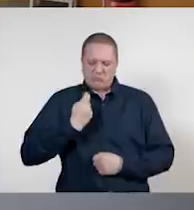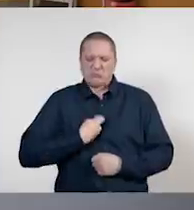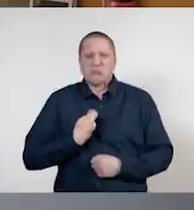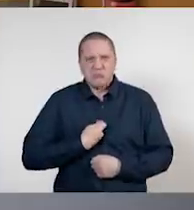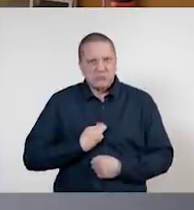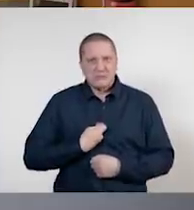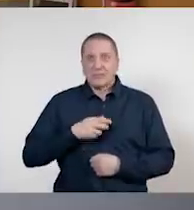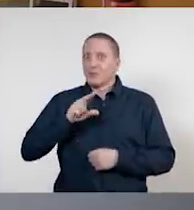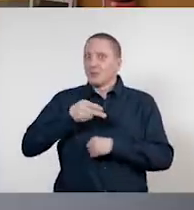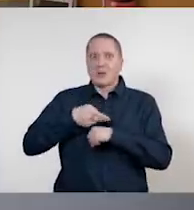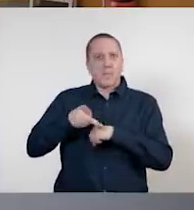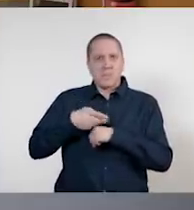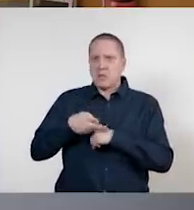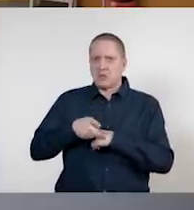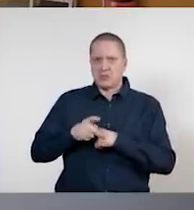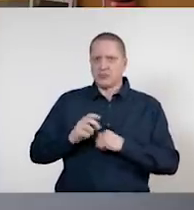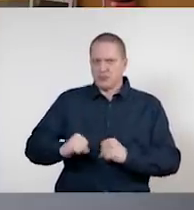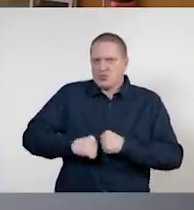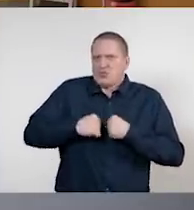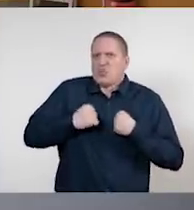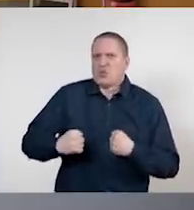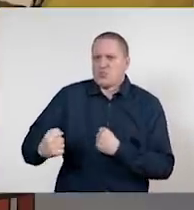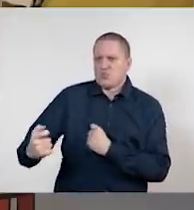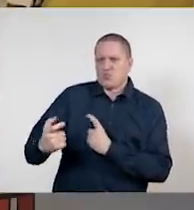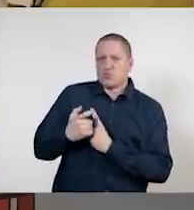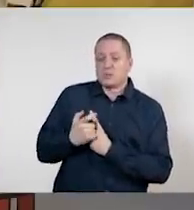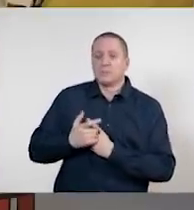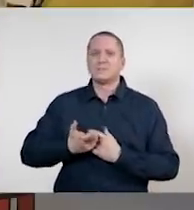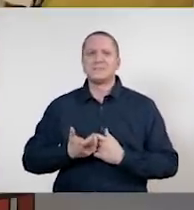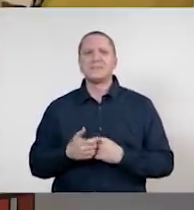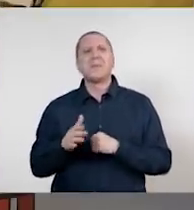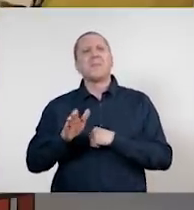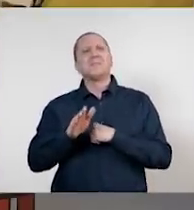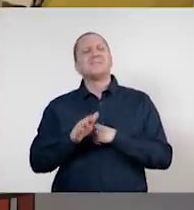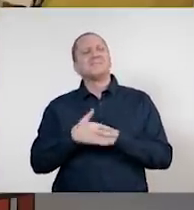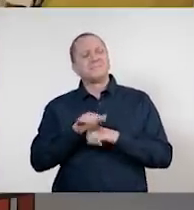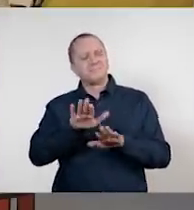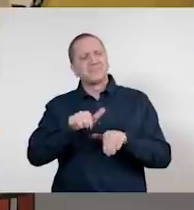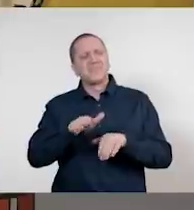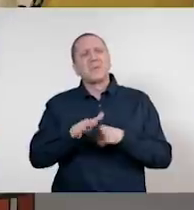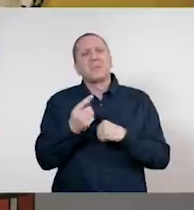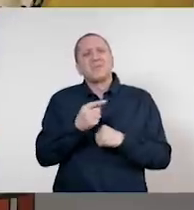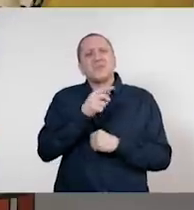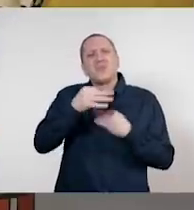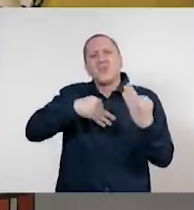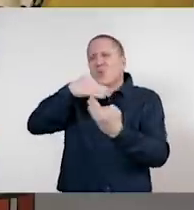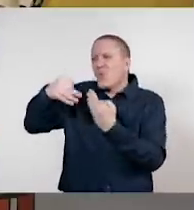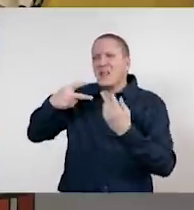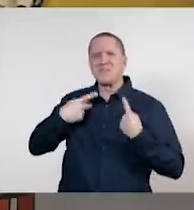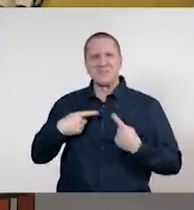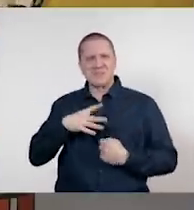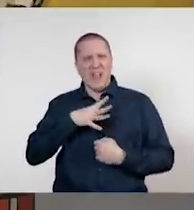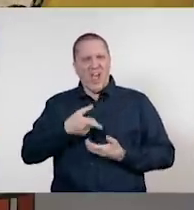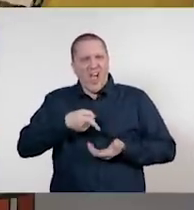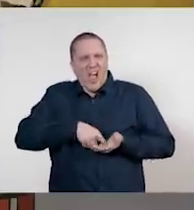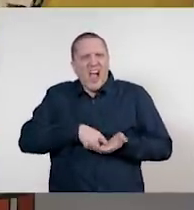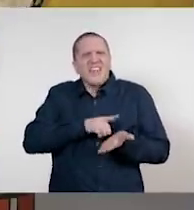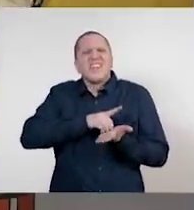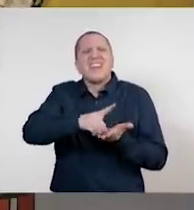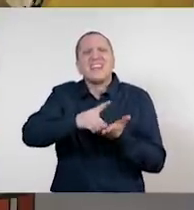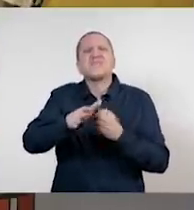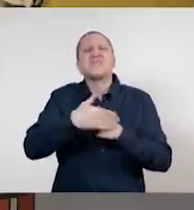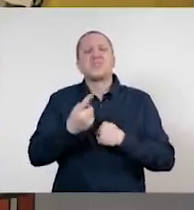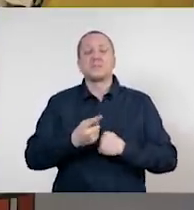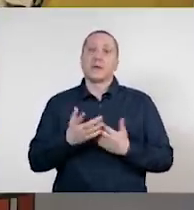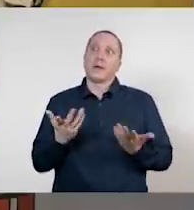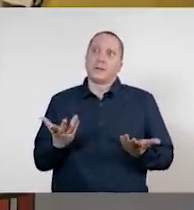identidad. Cristina, y a ver, cuéntame, ¿por qué todas las personas tenemos derechos? Bueno, pues porque todas las